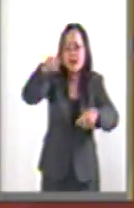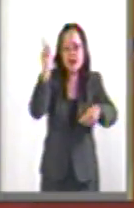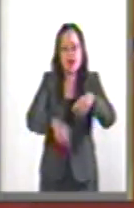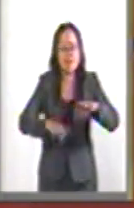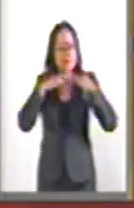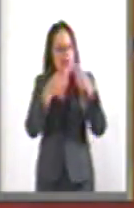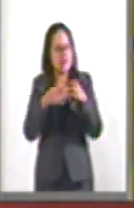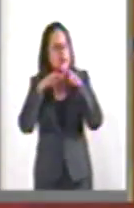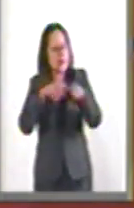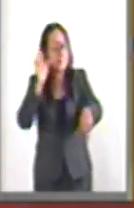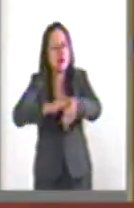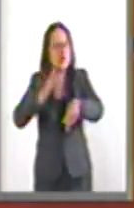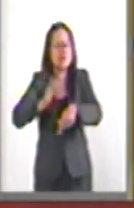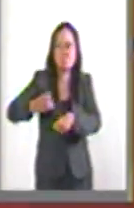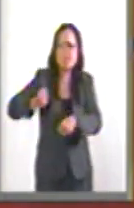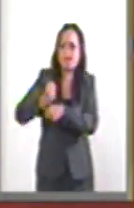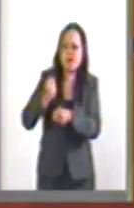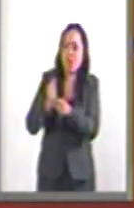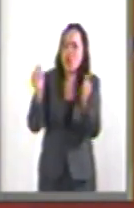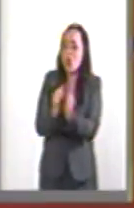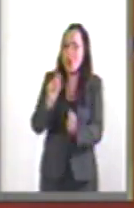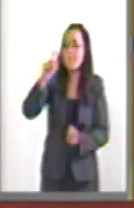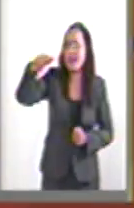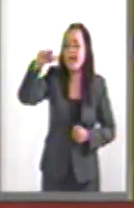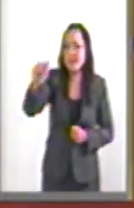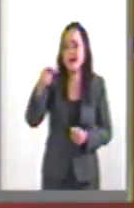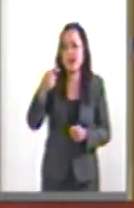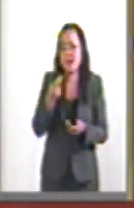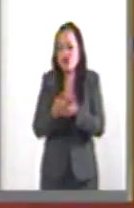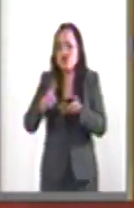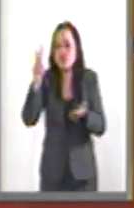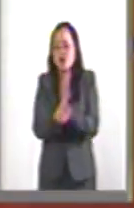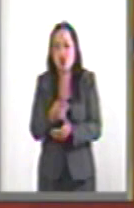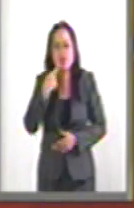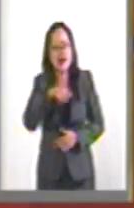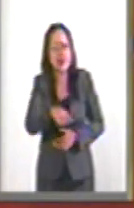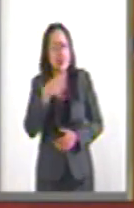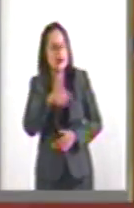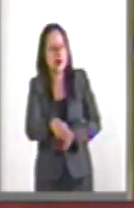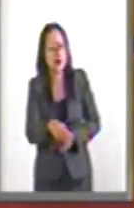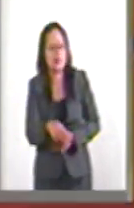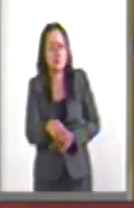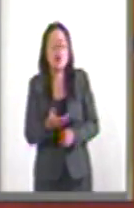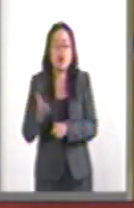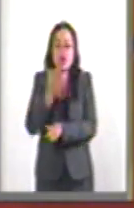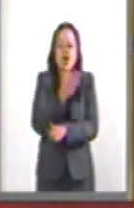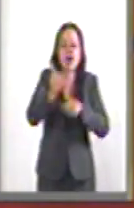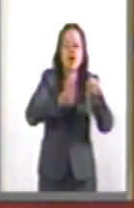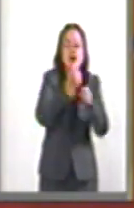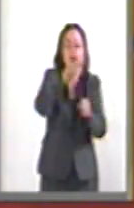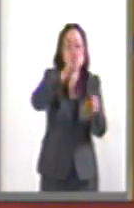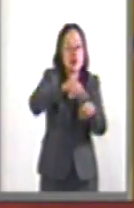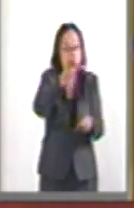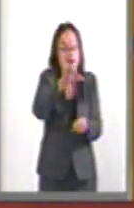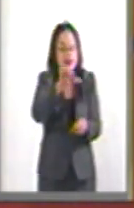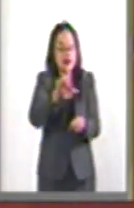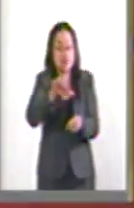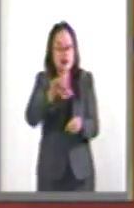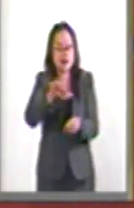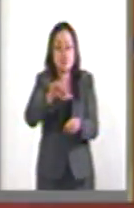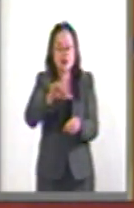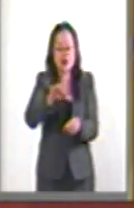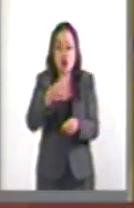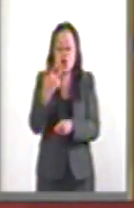narcotráfico. Con Peña se duplicó el número de denuncias. Tan solo en 2016, en